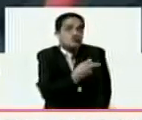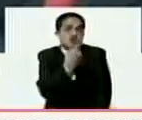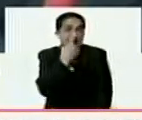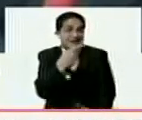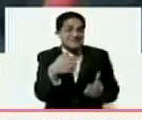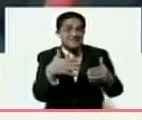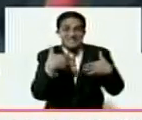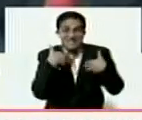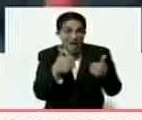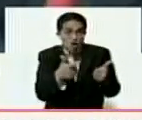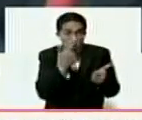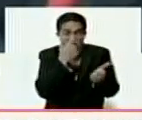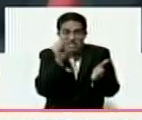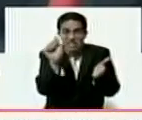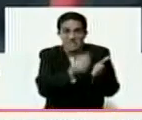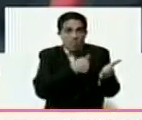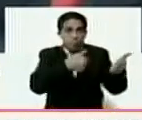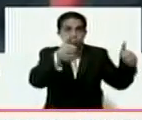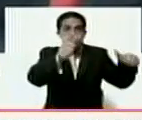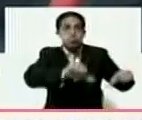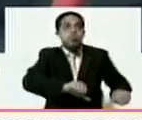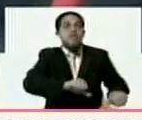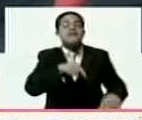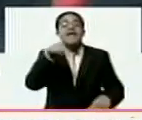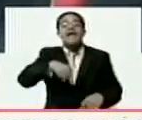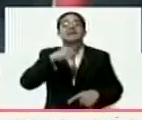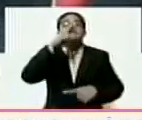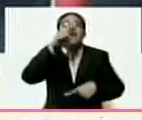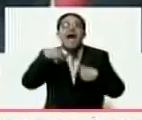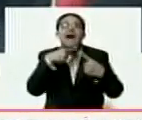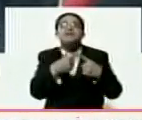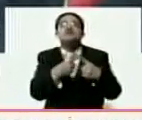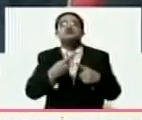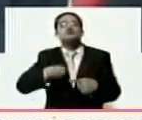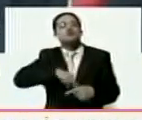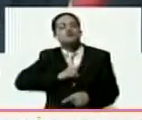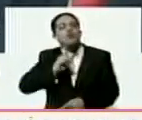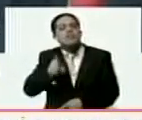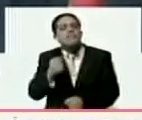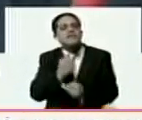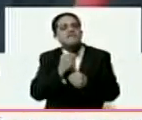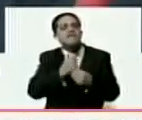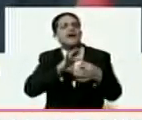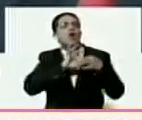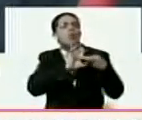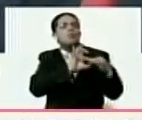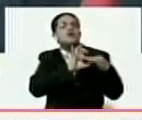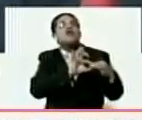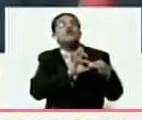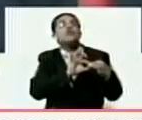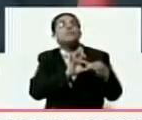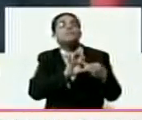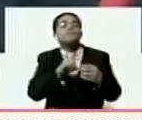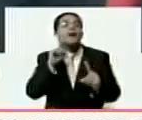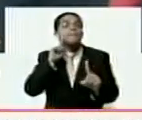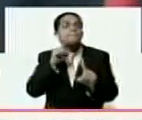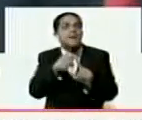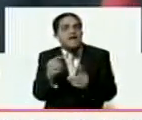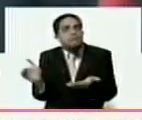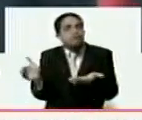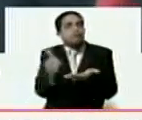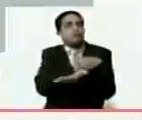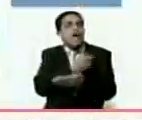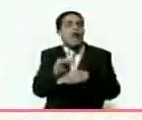de salud. Y este año tenemos que trabajar unidos para asegurar una transición